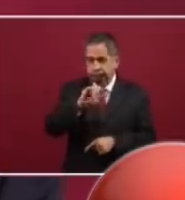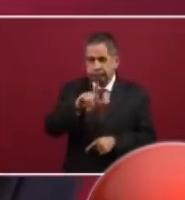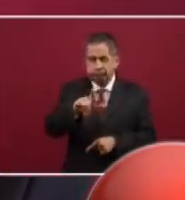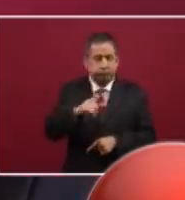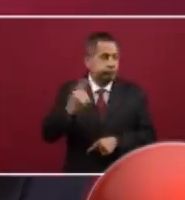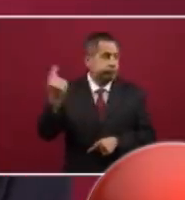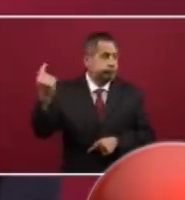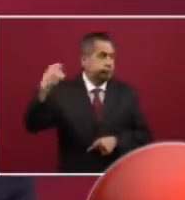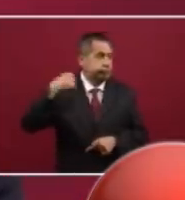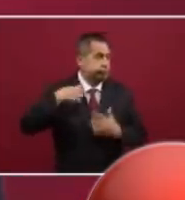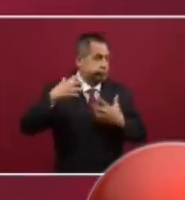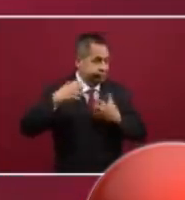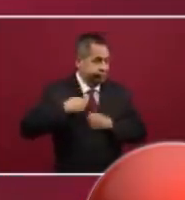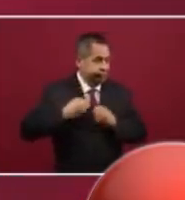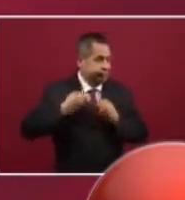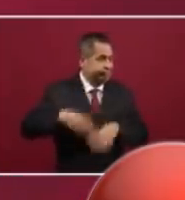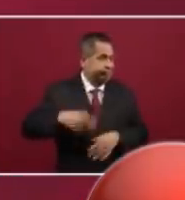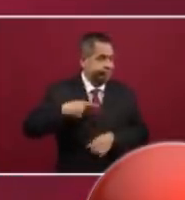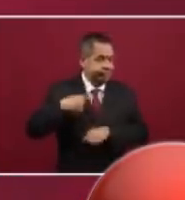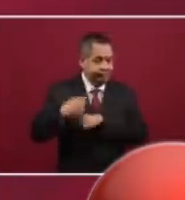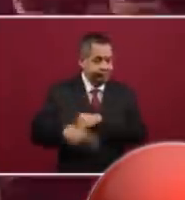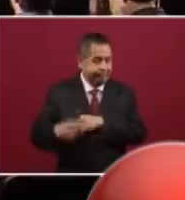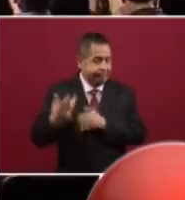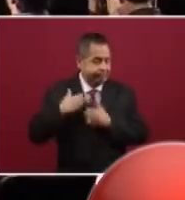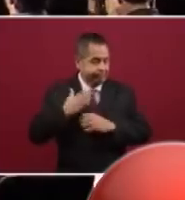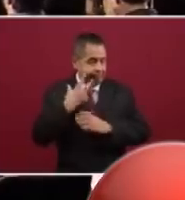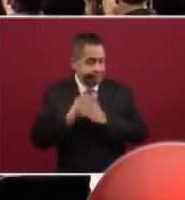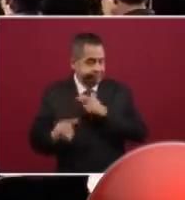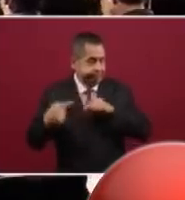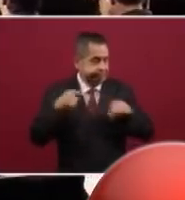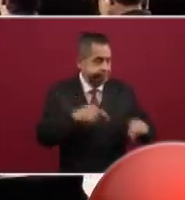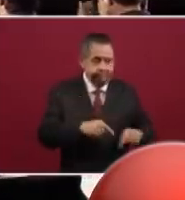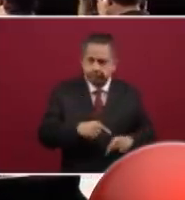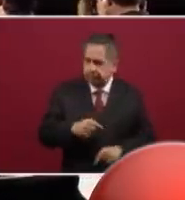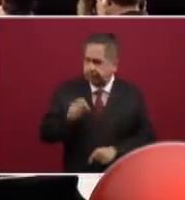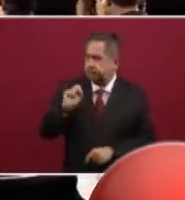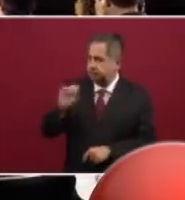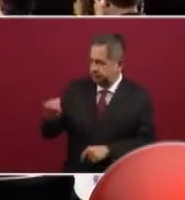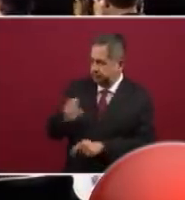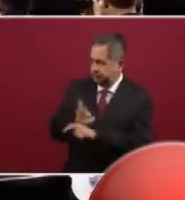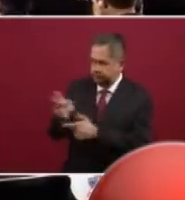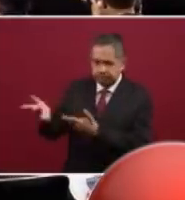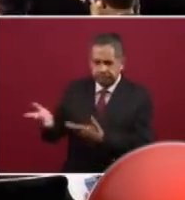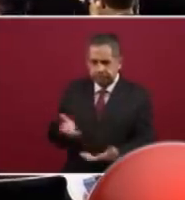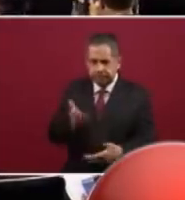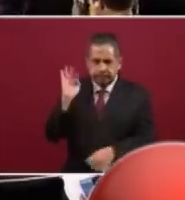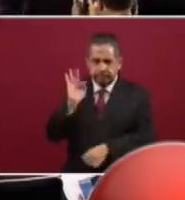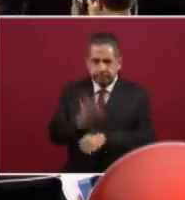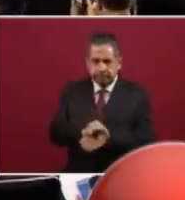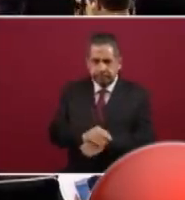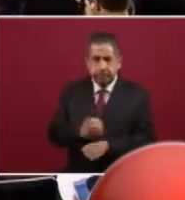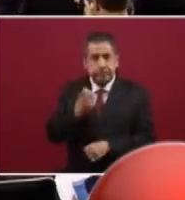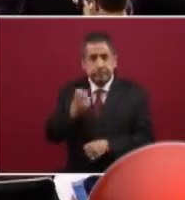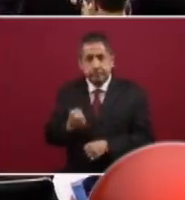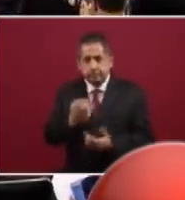que garantizarlo, es un derecho sagrado para todos los